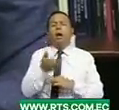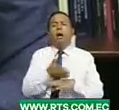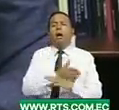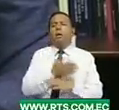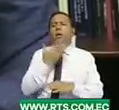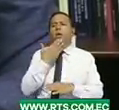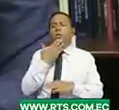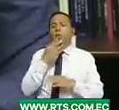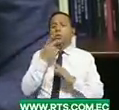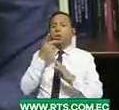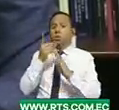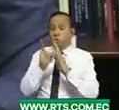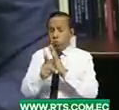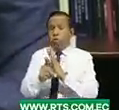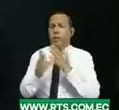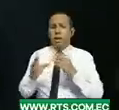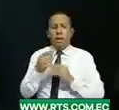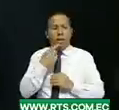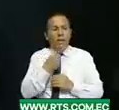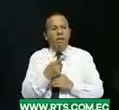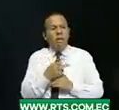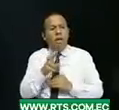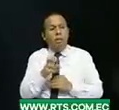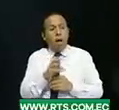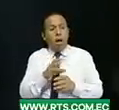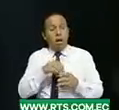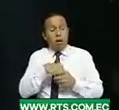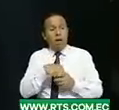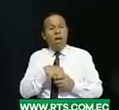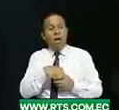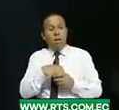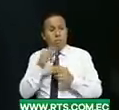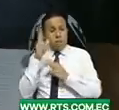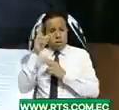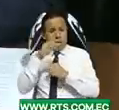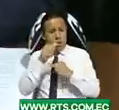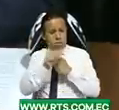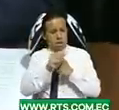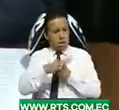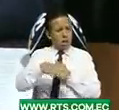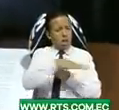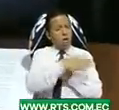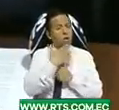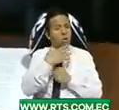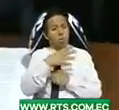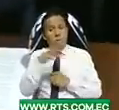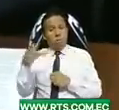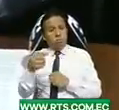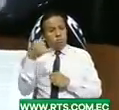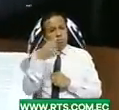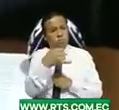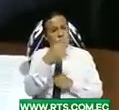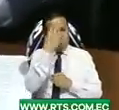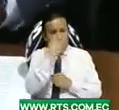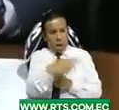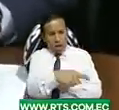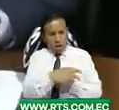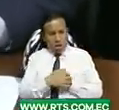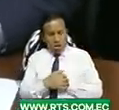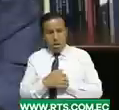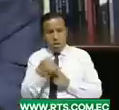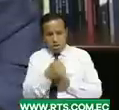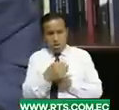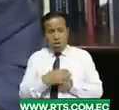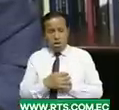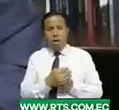violación fuera de un recinto militar. Se ha dado supuestamente en un hostal. E igualmente, el 3 de abril